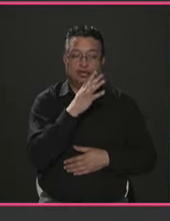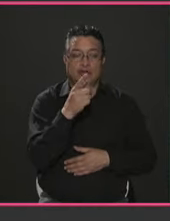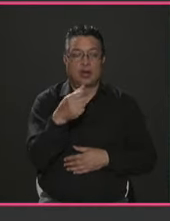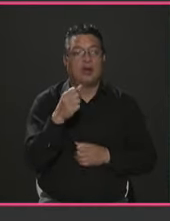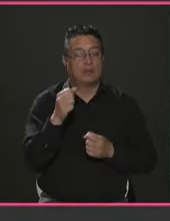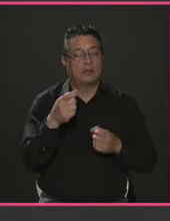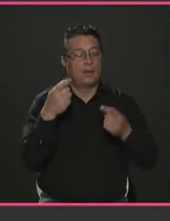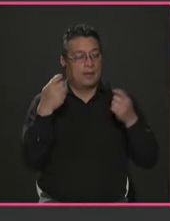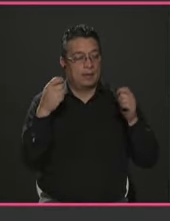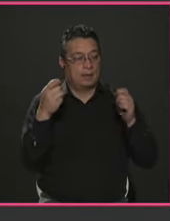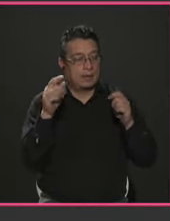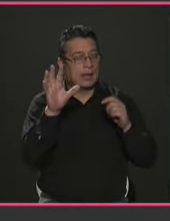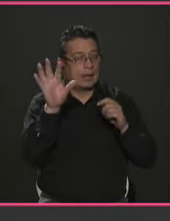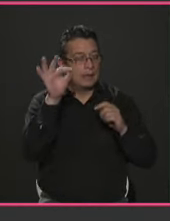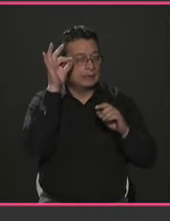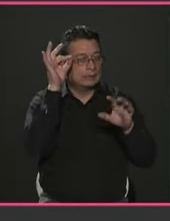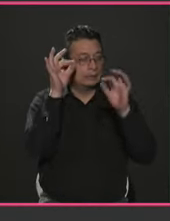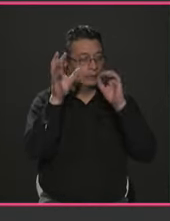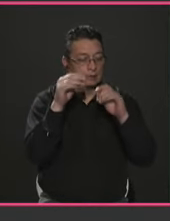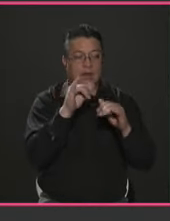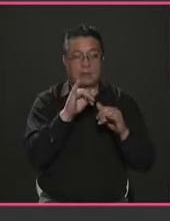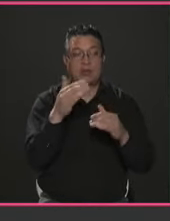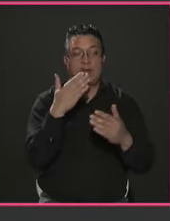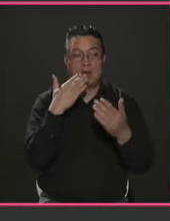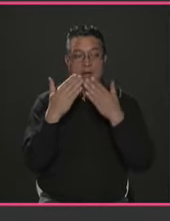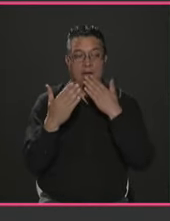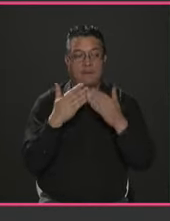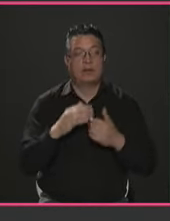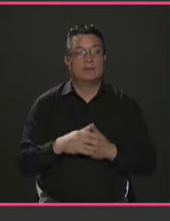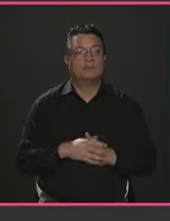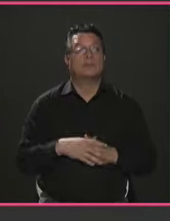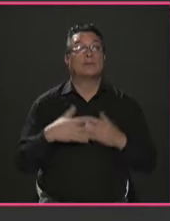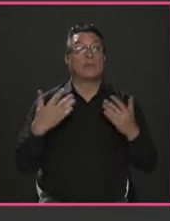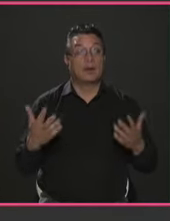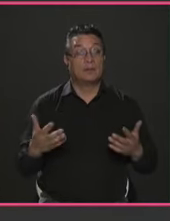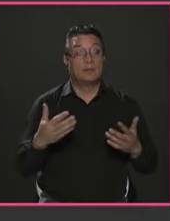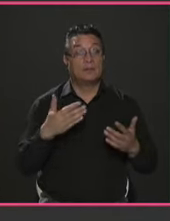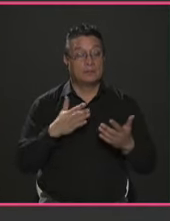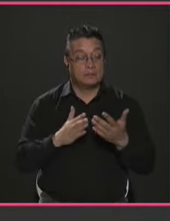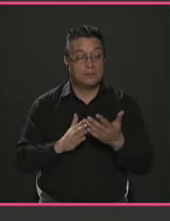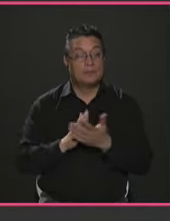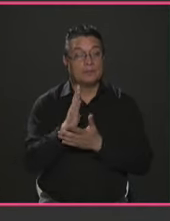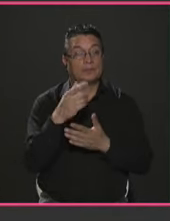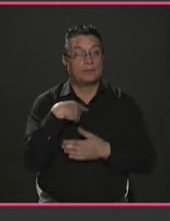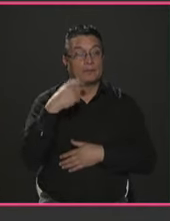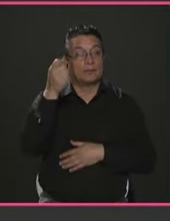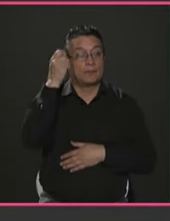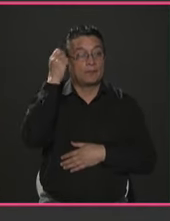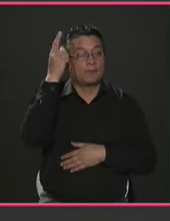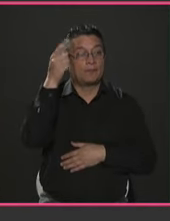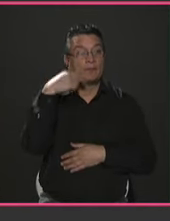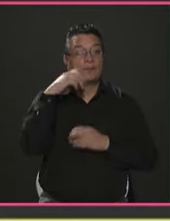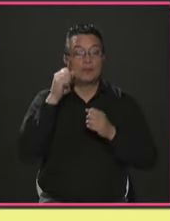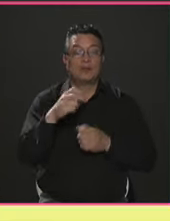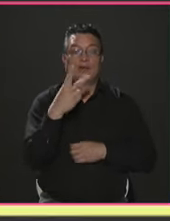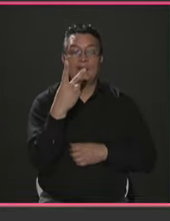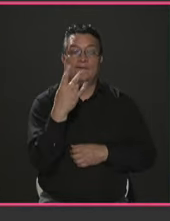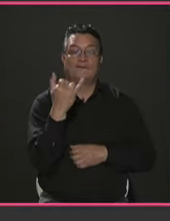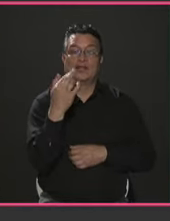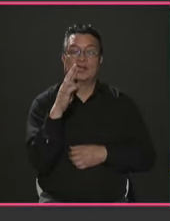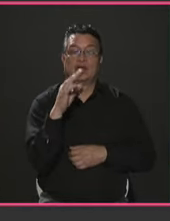intentar adivinar y después vamos a hablar un po sobre ese tema así que por supuesto que estamos empezando a entender de mejor manera la manera en la que los